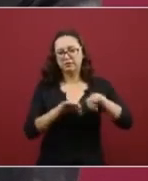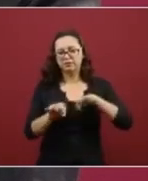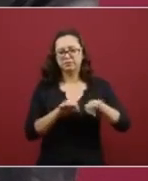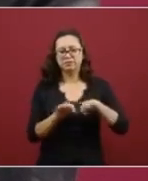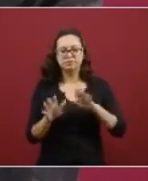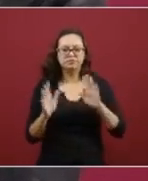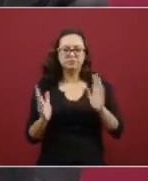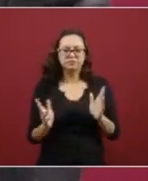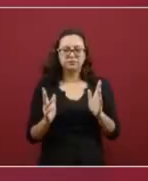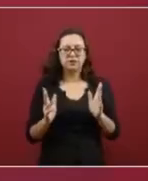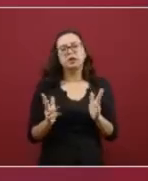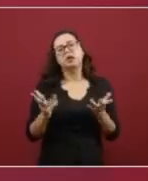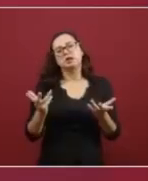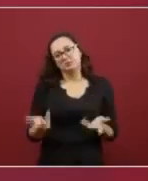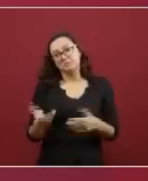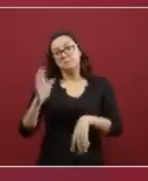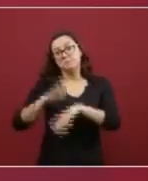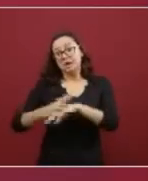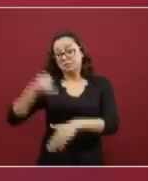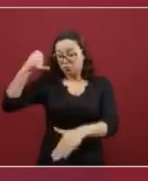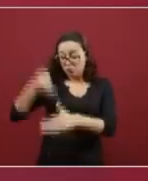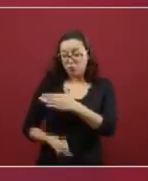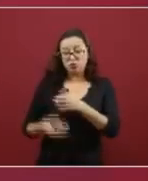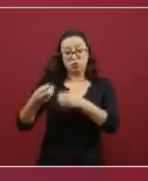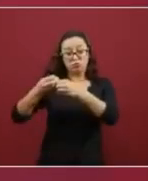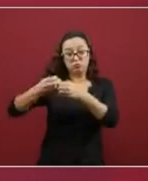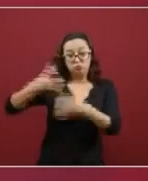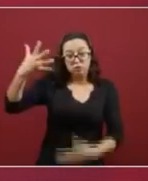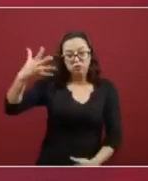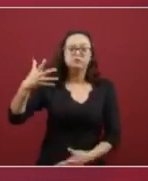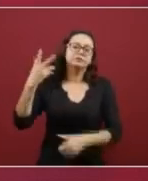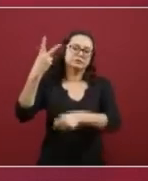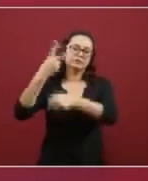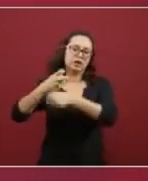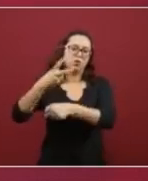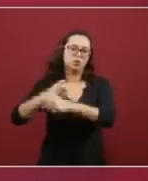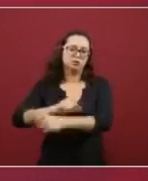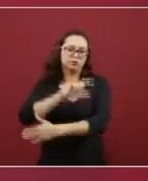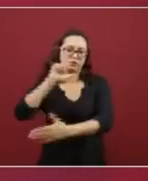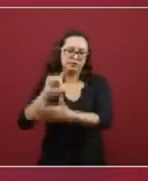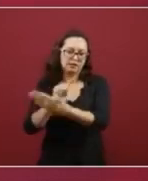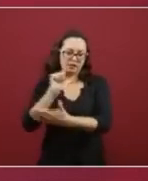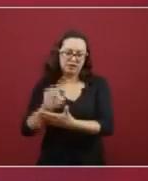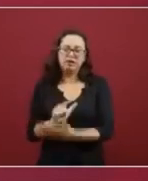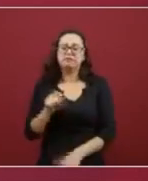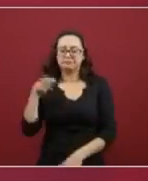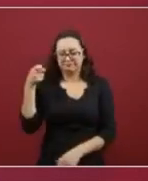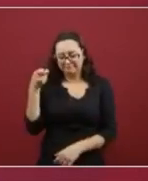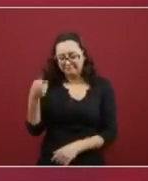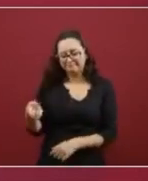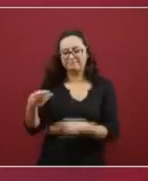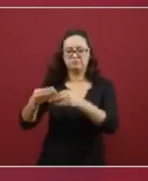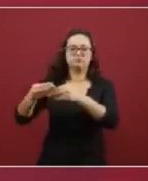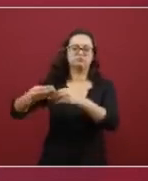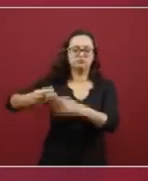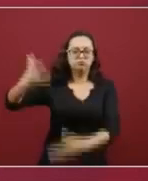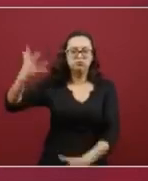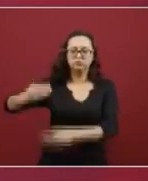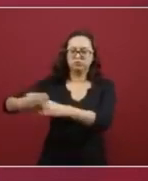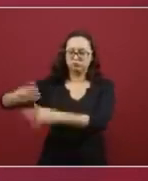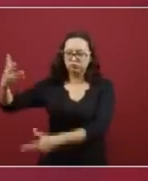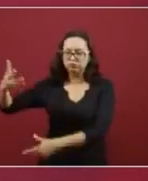tiene que ver con las leyes secundarias. Pero se hizo el compromiso de que